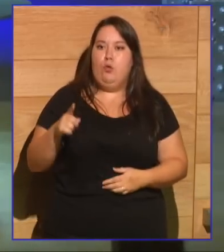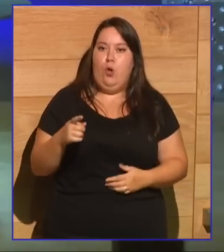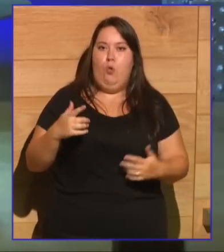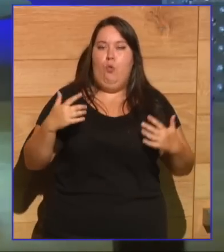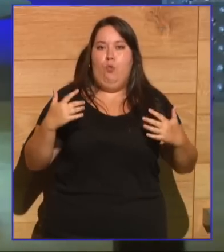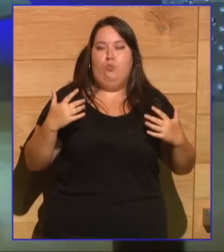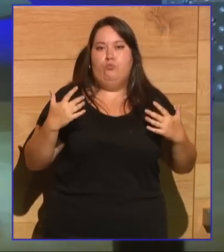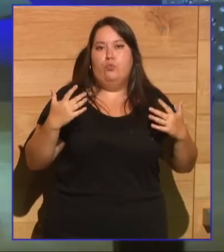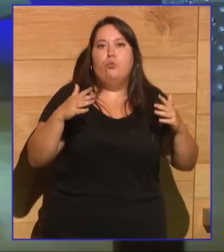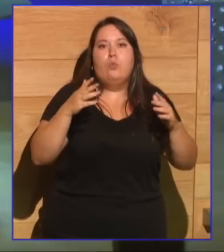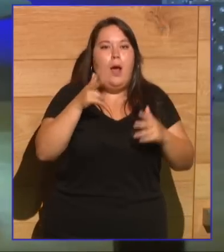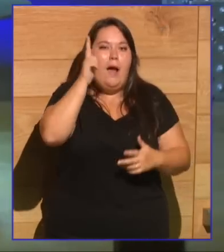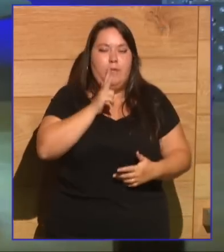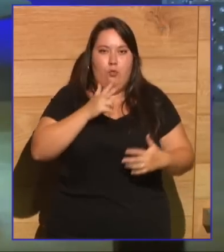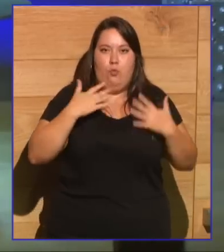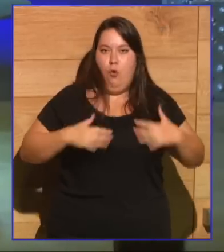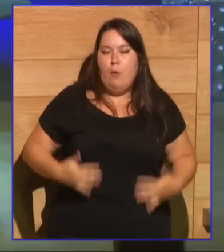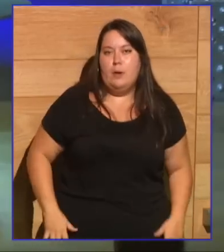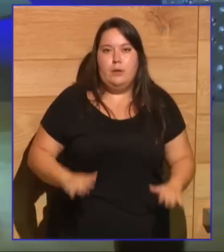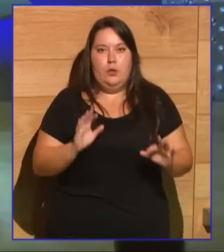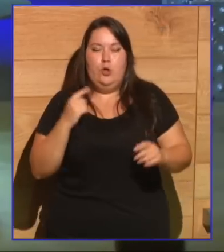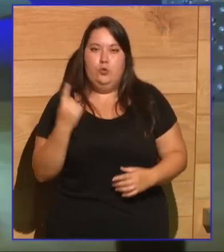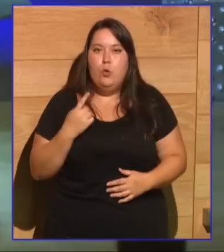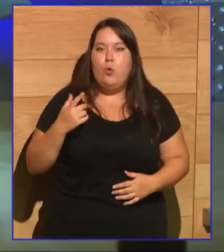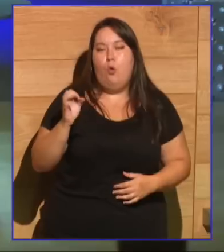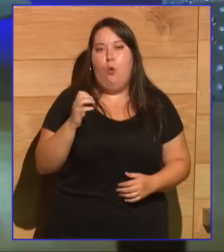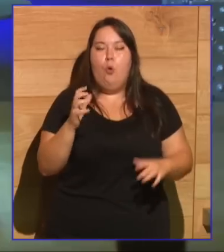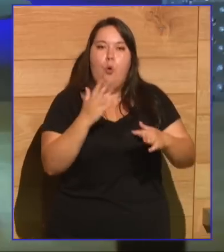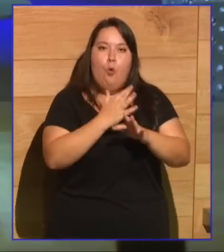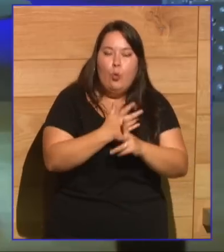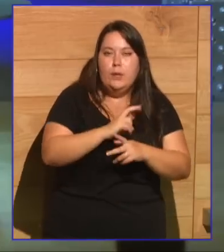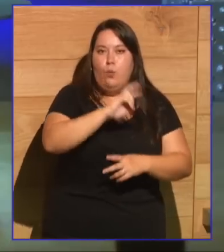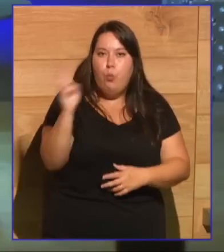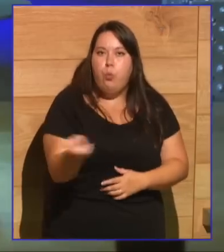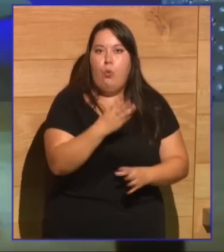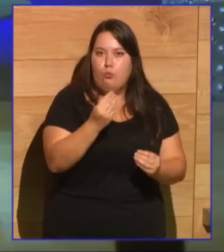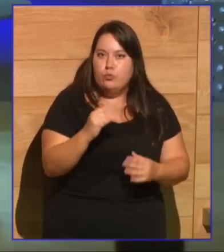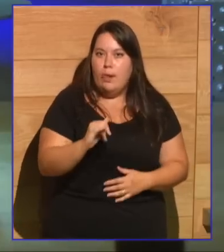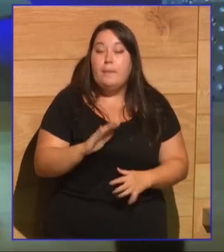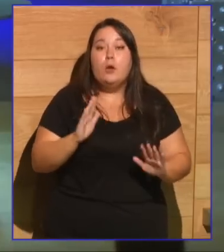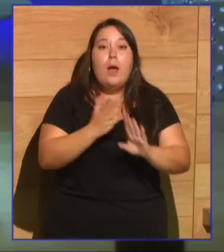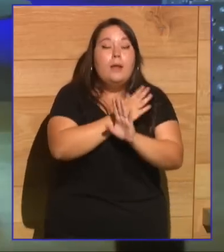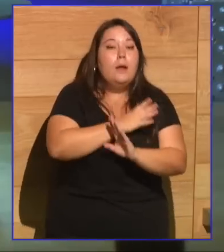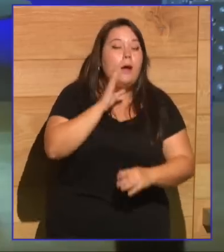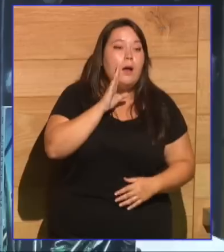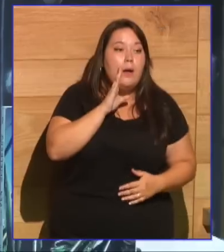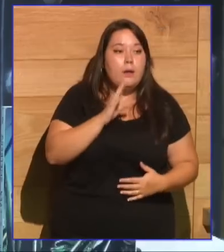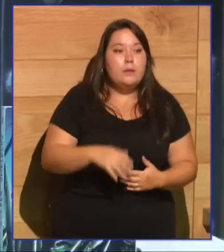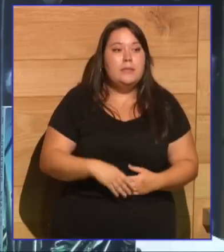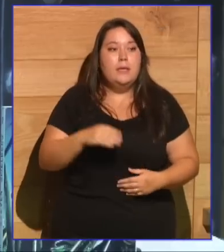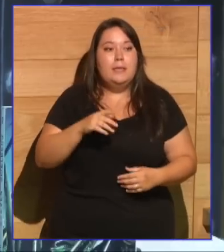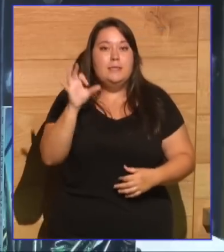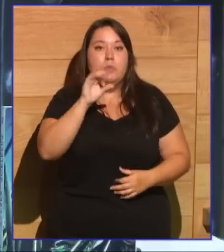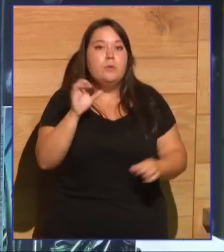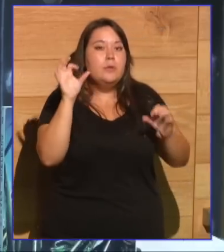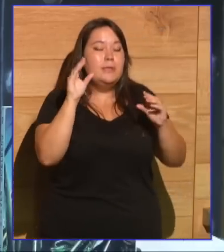peluche es claro algo que no tuvo spielberg spielberg no tenía todos esos juguetes pero como hemos dicho antes spielberg cuenta las historias de